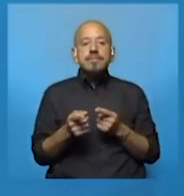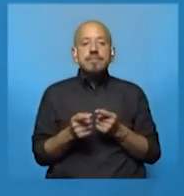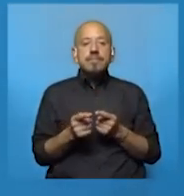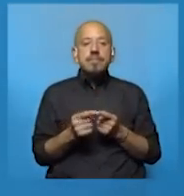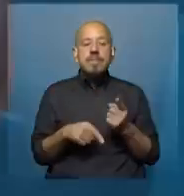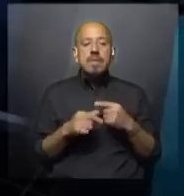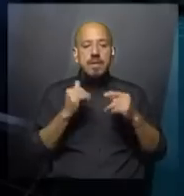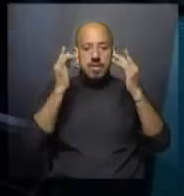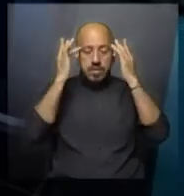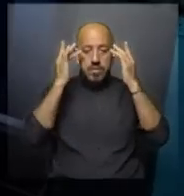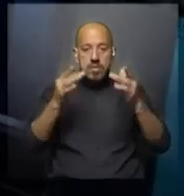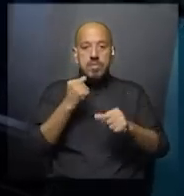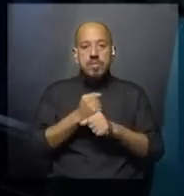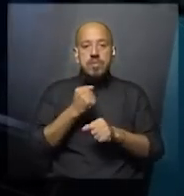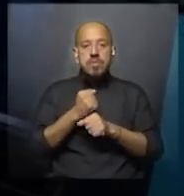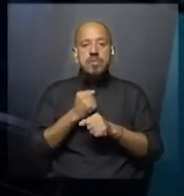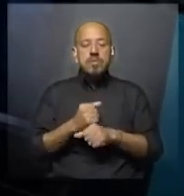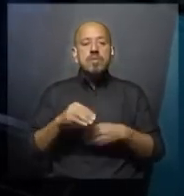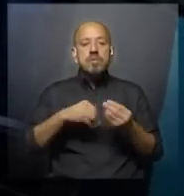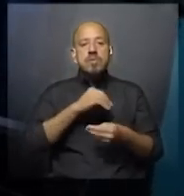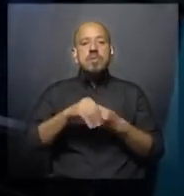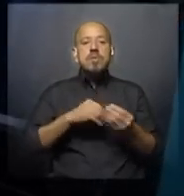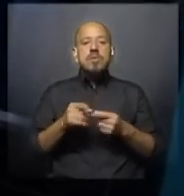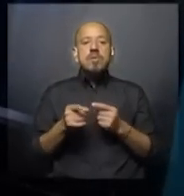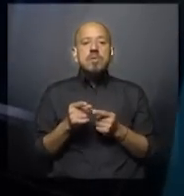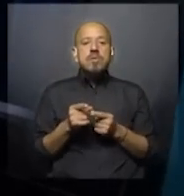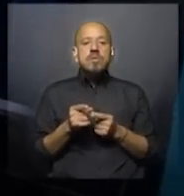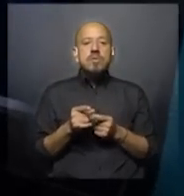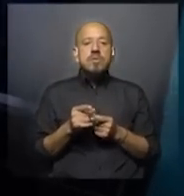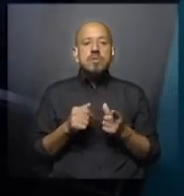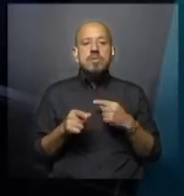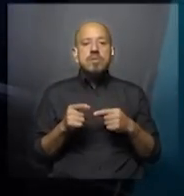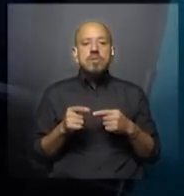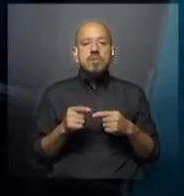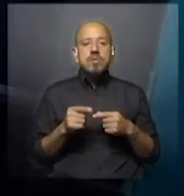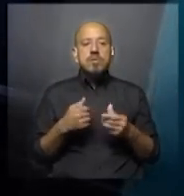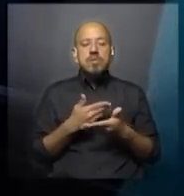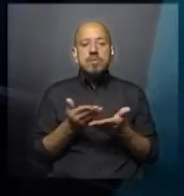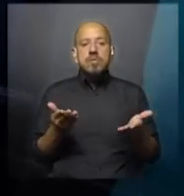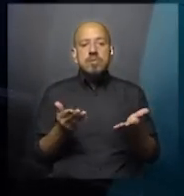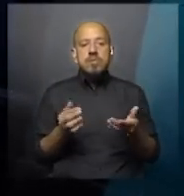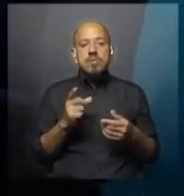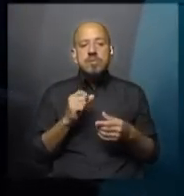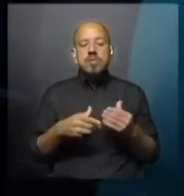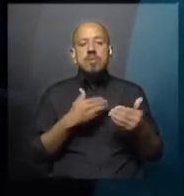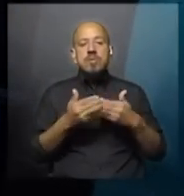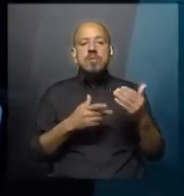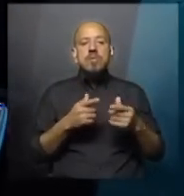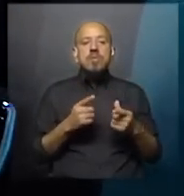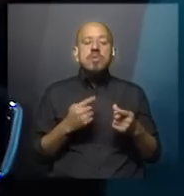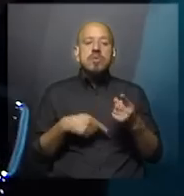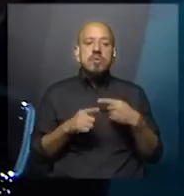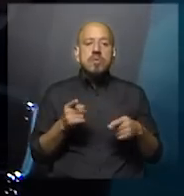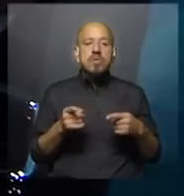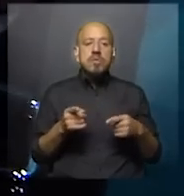por la educación por el trabajo por la familia en fin de su infantilización muchas veces de sus propios procesos juveniles en fin entonces